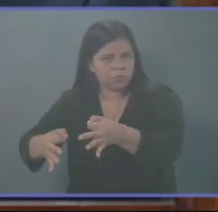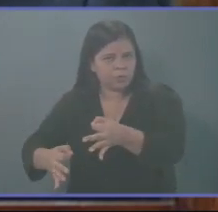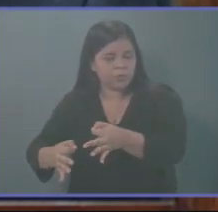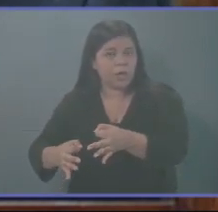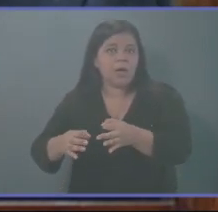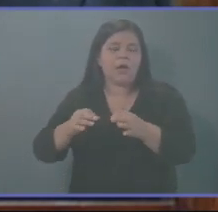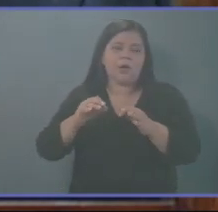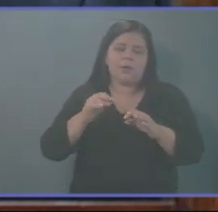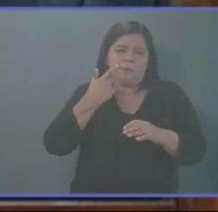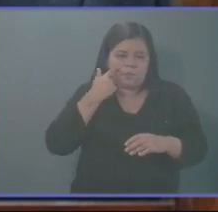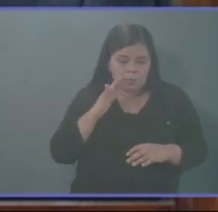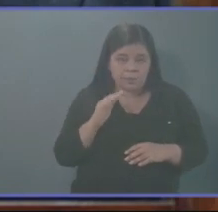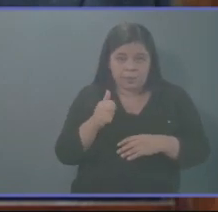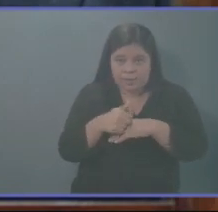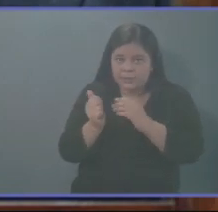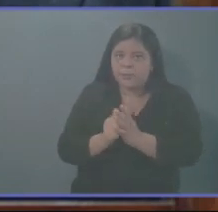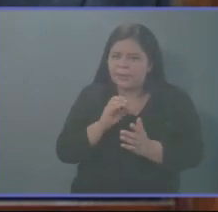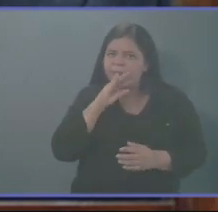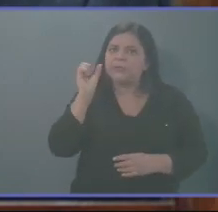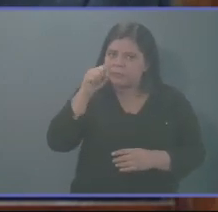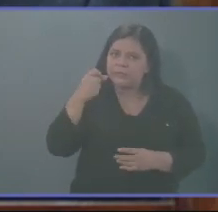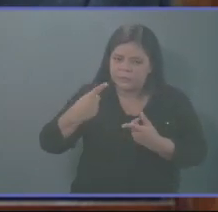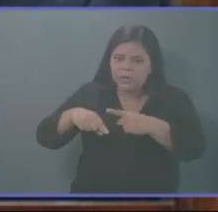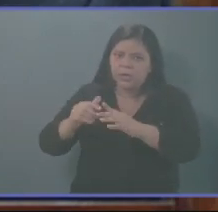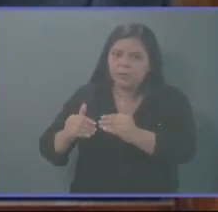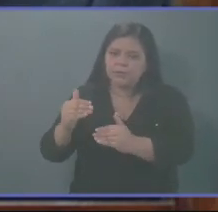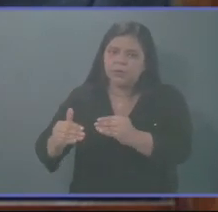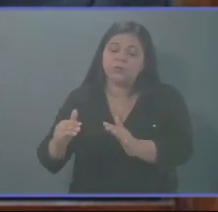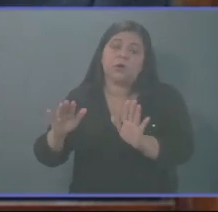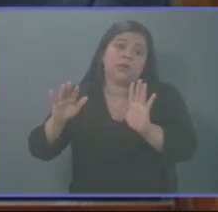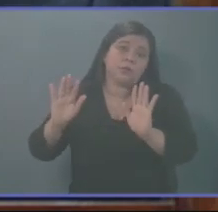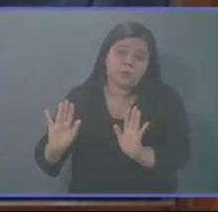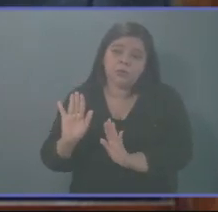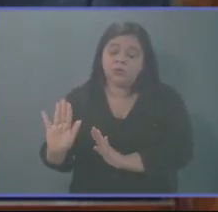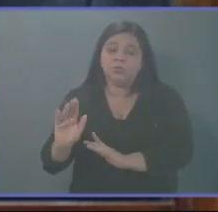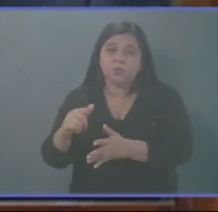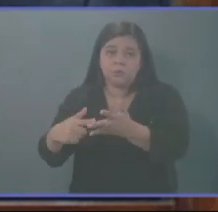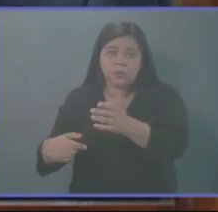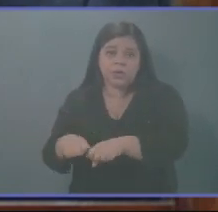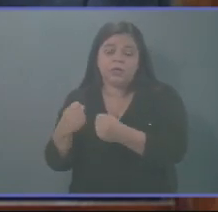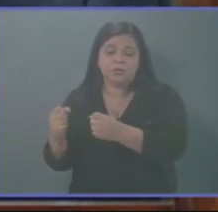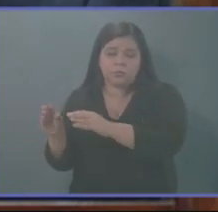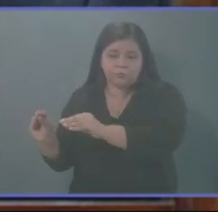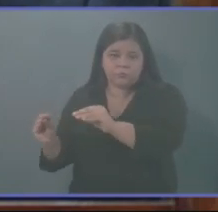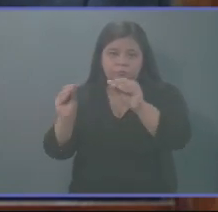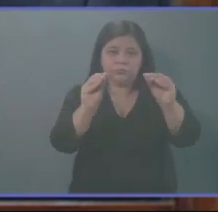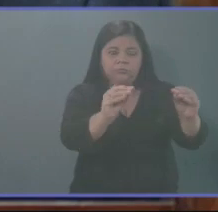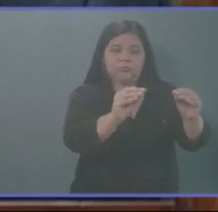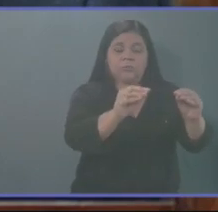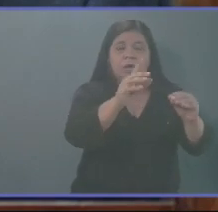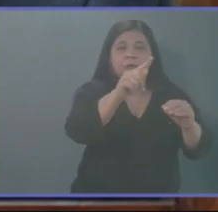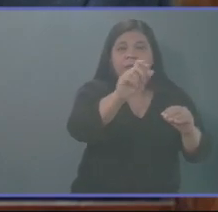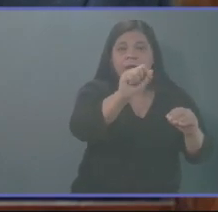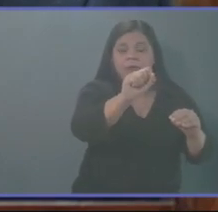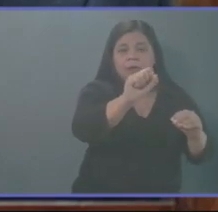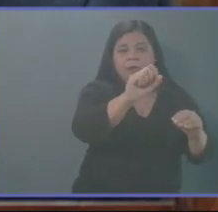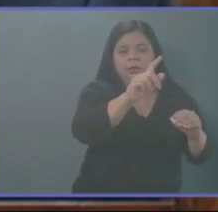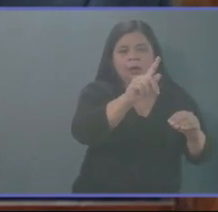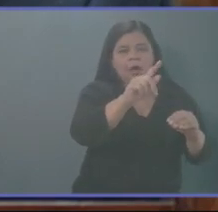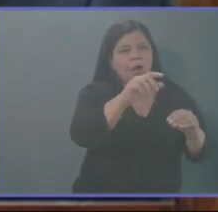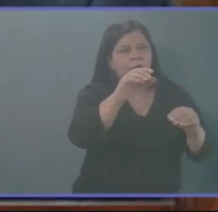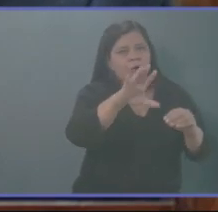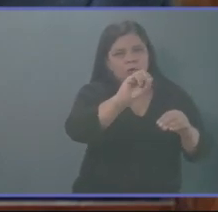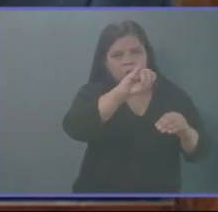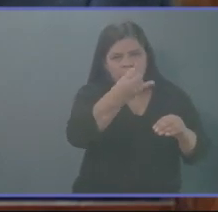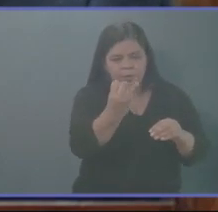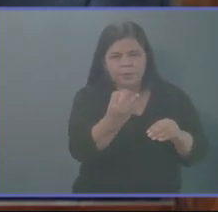la primera por la Asamblea, la presunta comisión de ilícitos que se le imputan sean conocidos por los tribunales respectivos, los cuales por medio